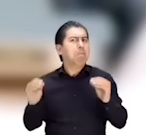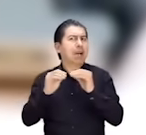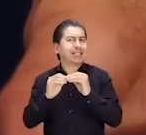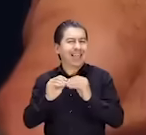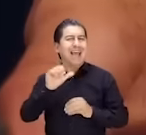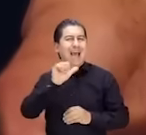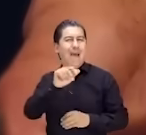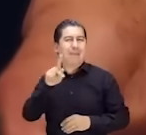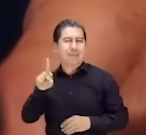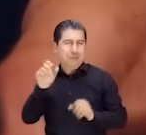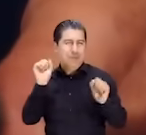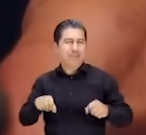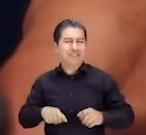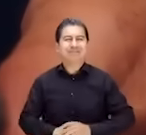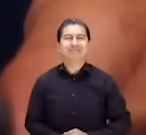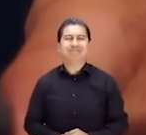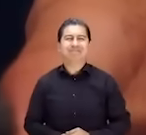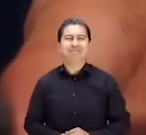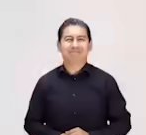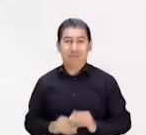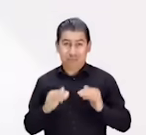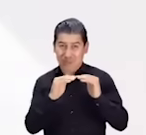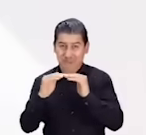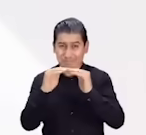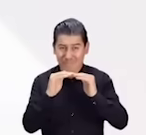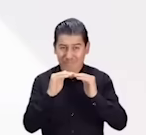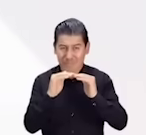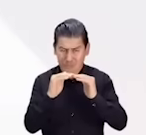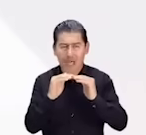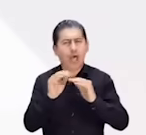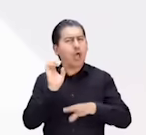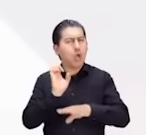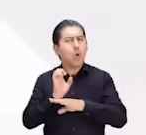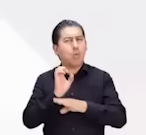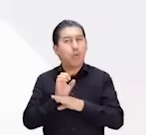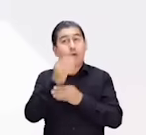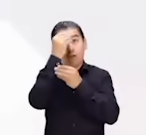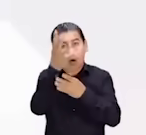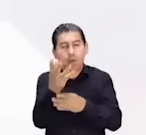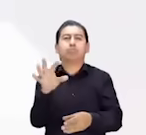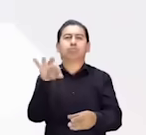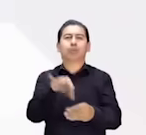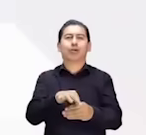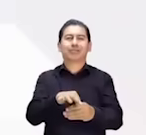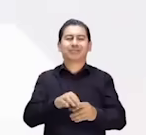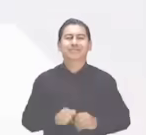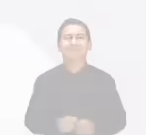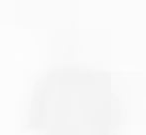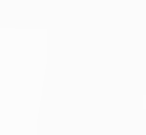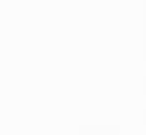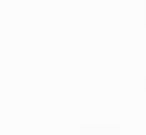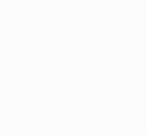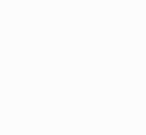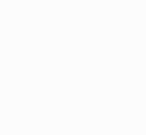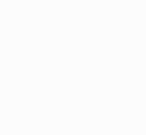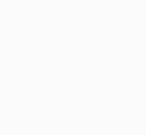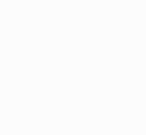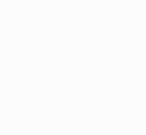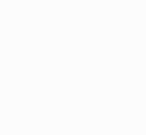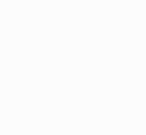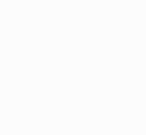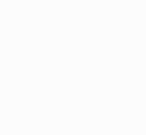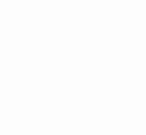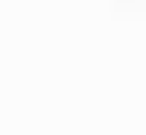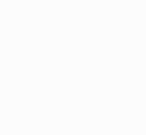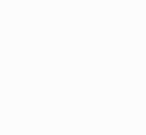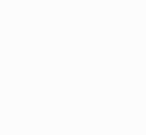www.cne.gob.es y en nuestra CNE App. En democracia, Ecuador vota informado. Consejo